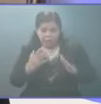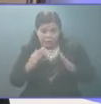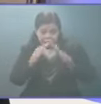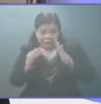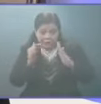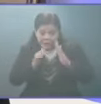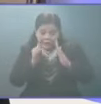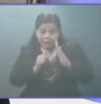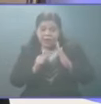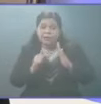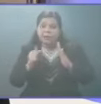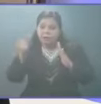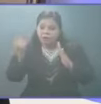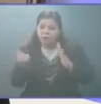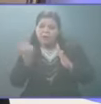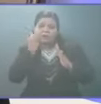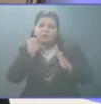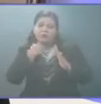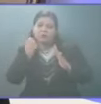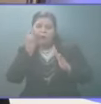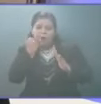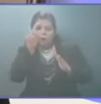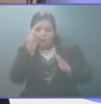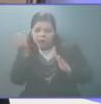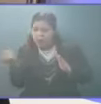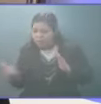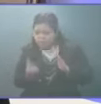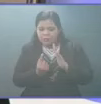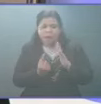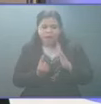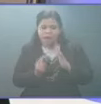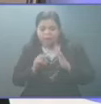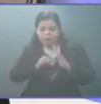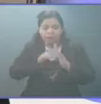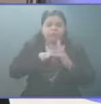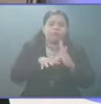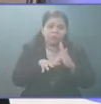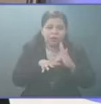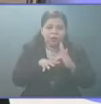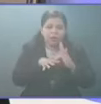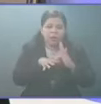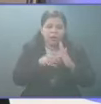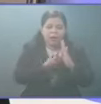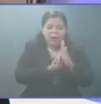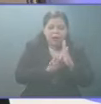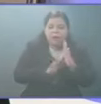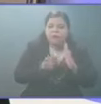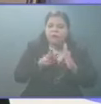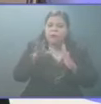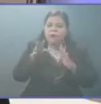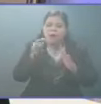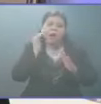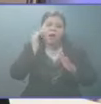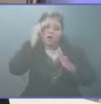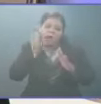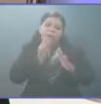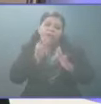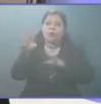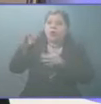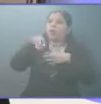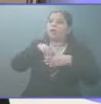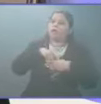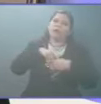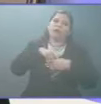el que lleva el virus. El adulto mayor per se, a menos de que salga, como hay adultos mayores que habitan en dormitorios públicos,